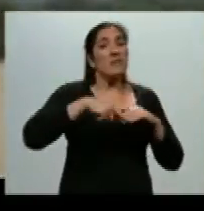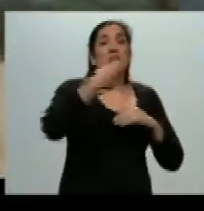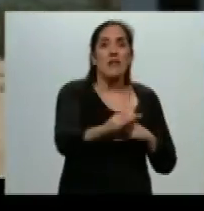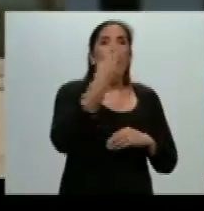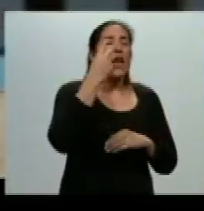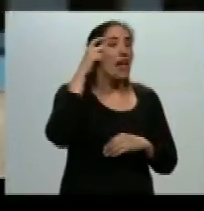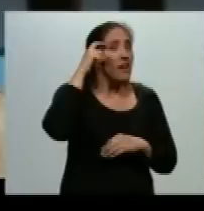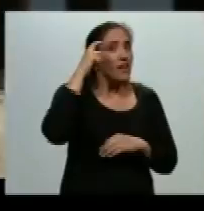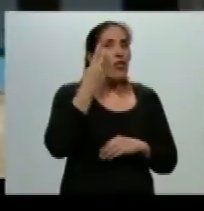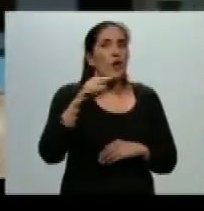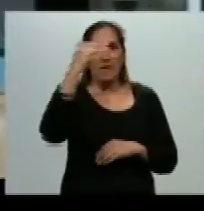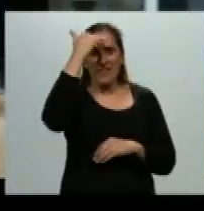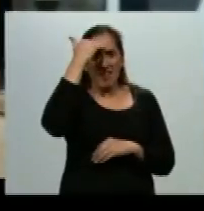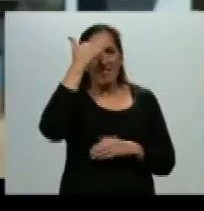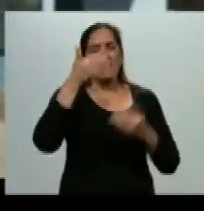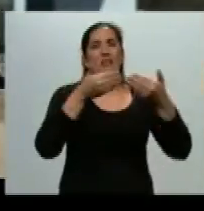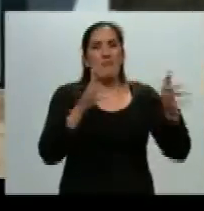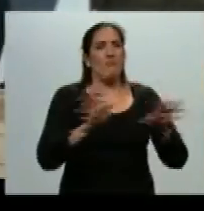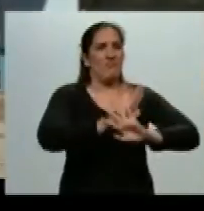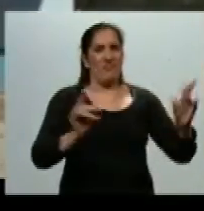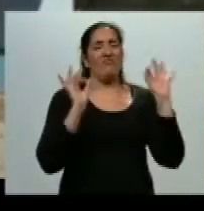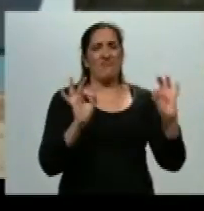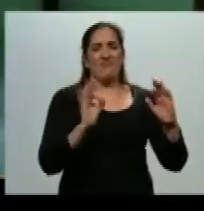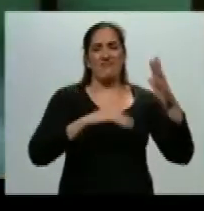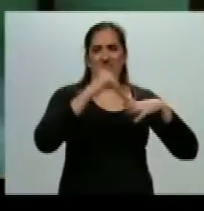2015. Van a ser en total en el plan ahí